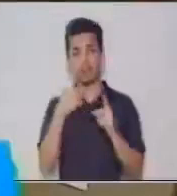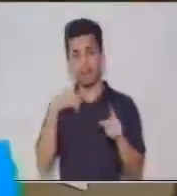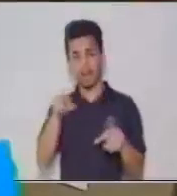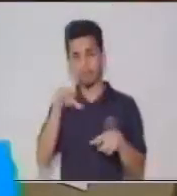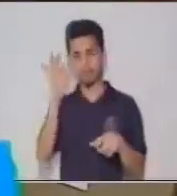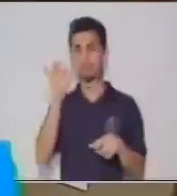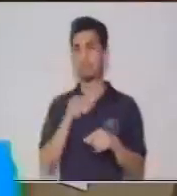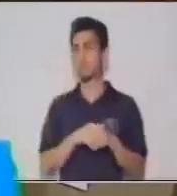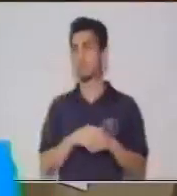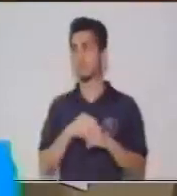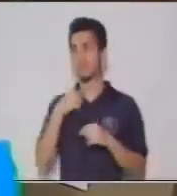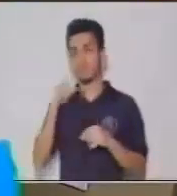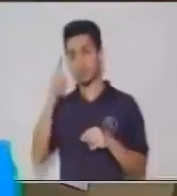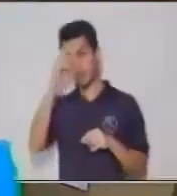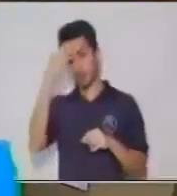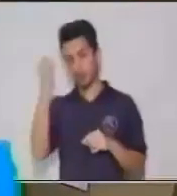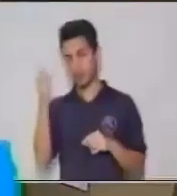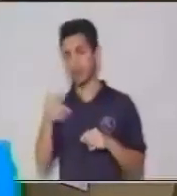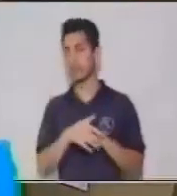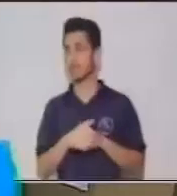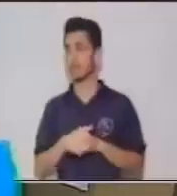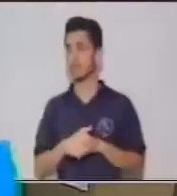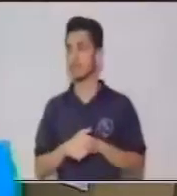para que no se nos olvide.